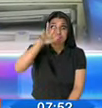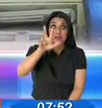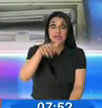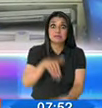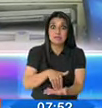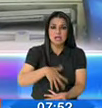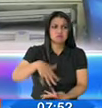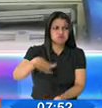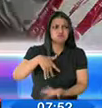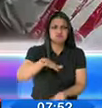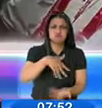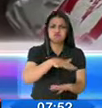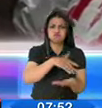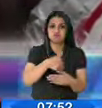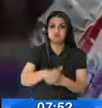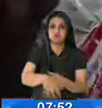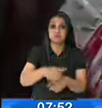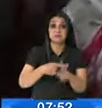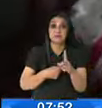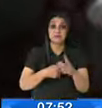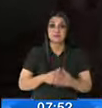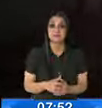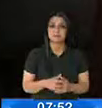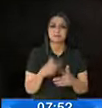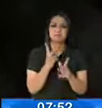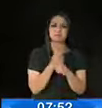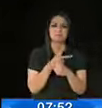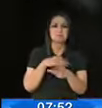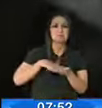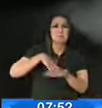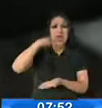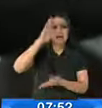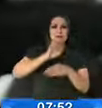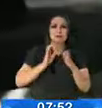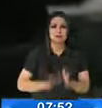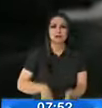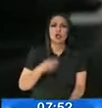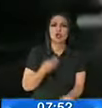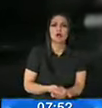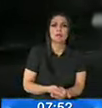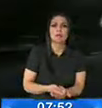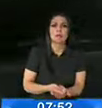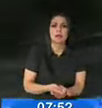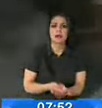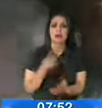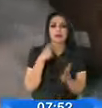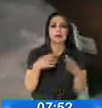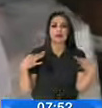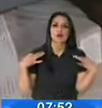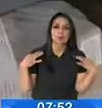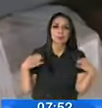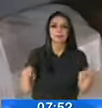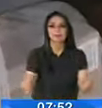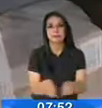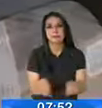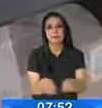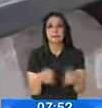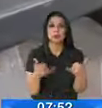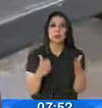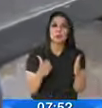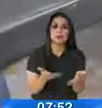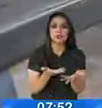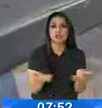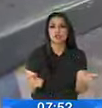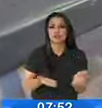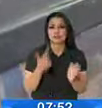paquetes en este mes. Los productos que más adquieren los ecuatorianos para esta temporada son ropa, calzado, juguetes y artículos